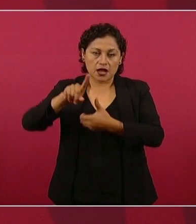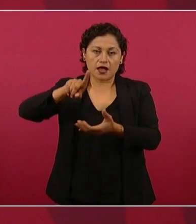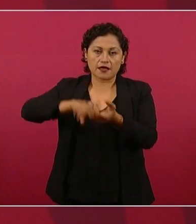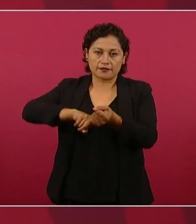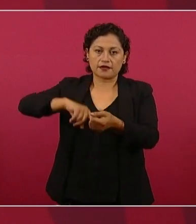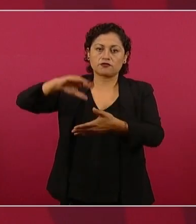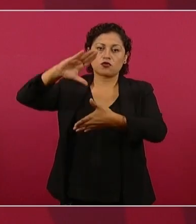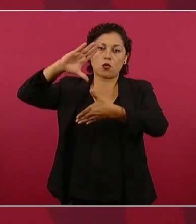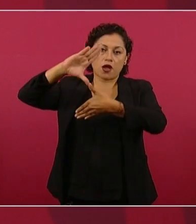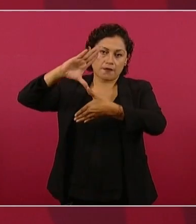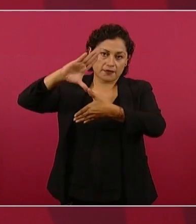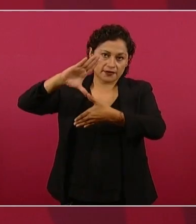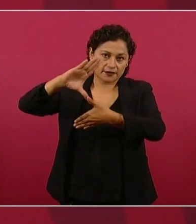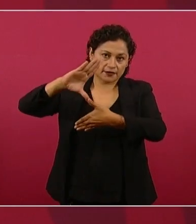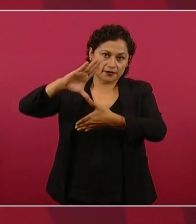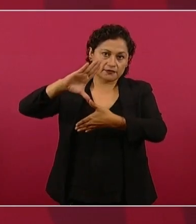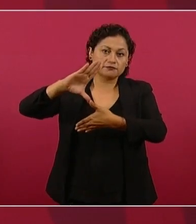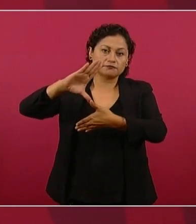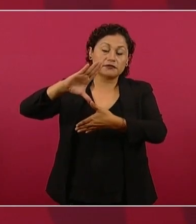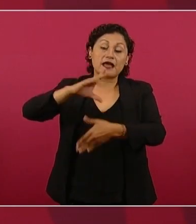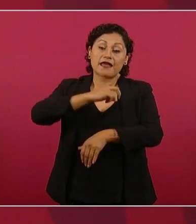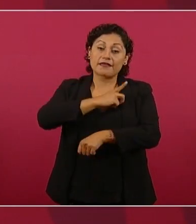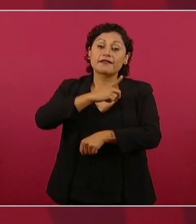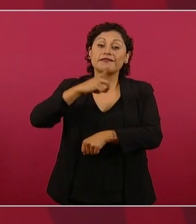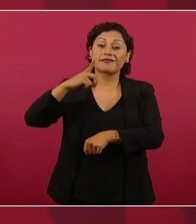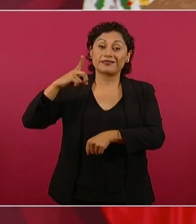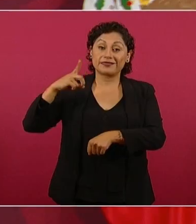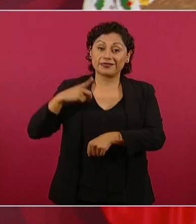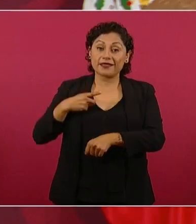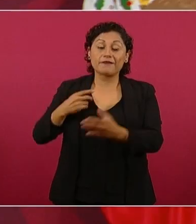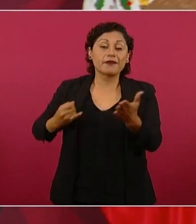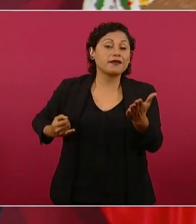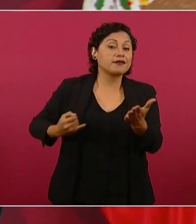vayan optando por la justicia,